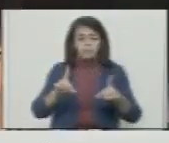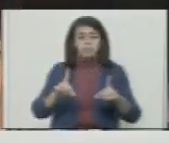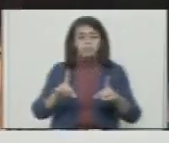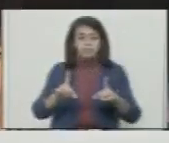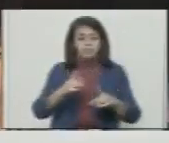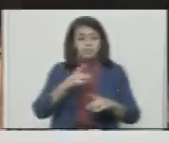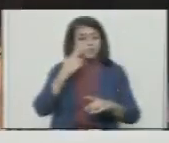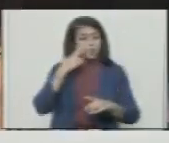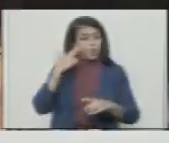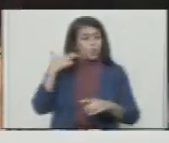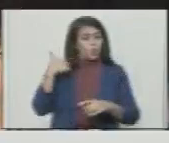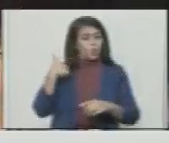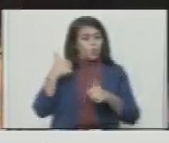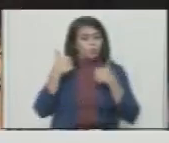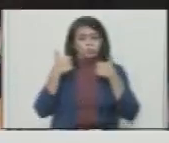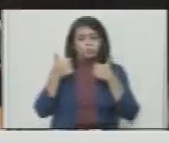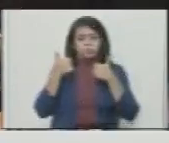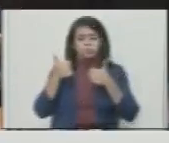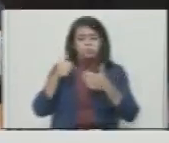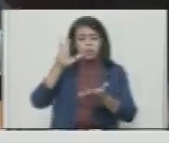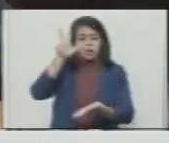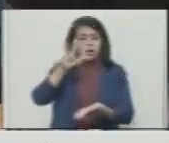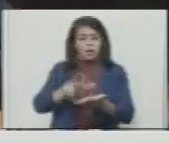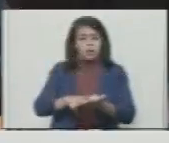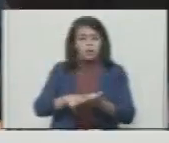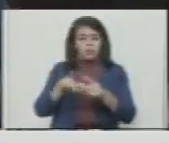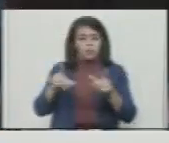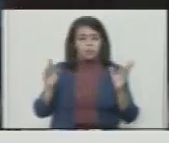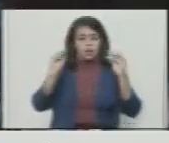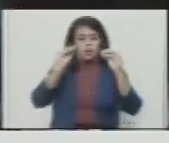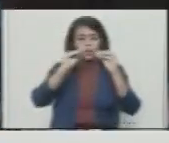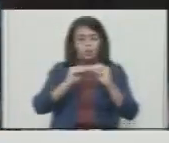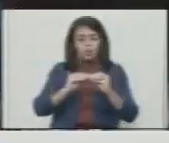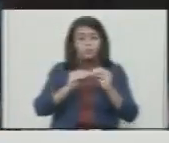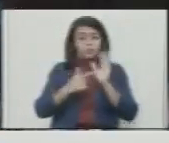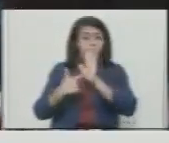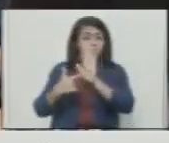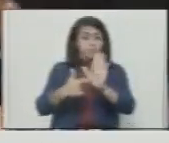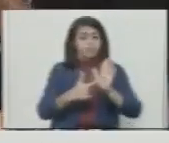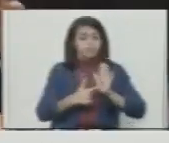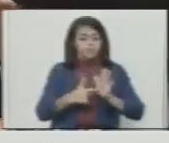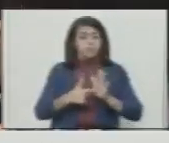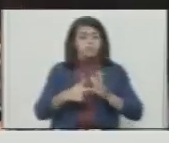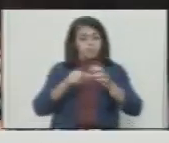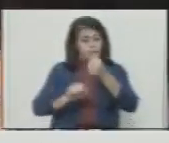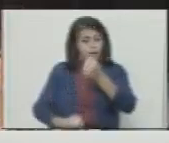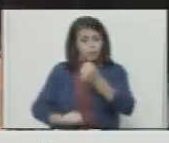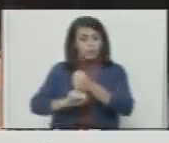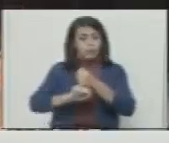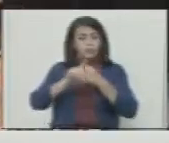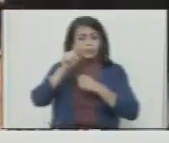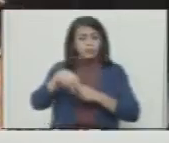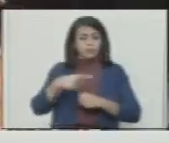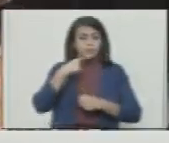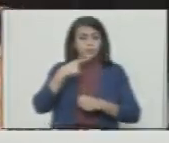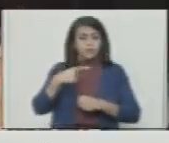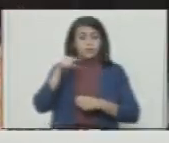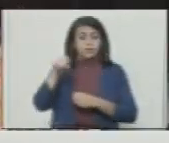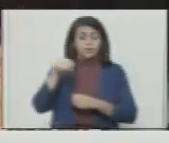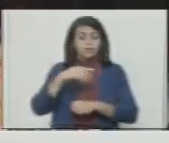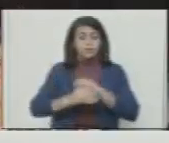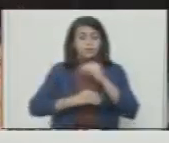Democrática se sienten orgullosos de aprobar el acuerdo que se ha presentado y de respaldar